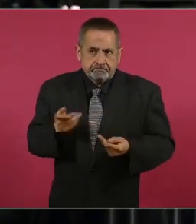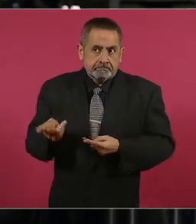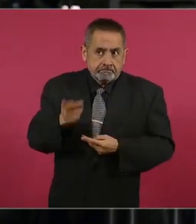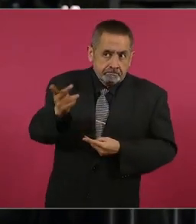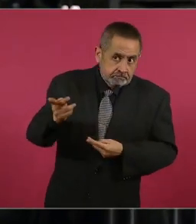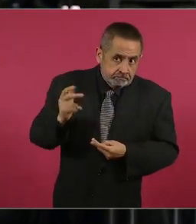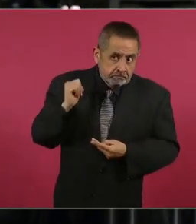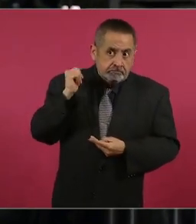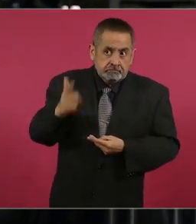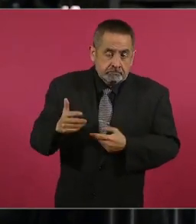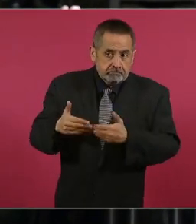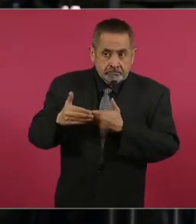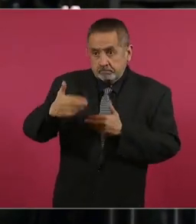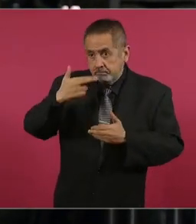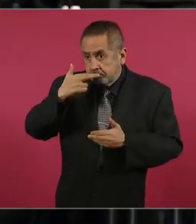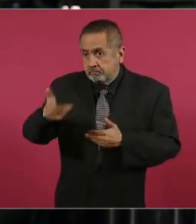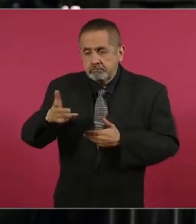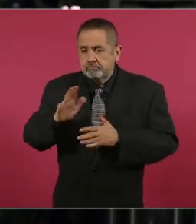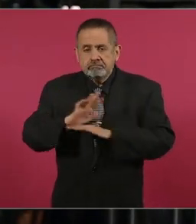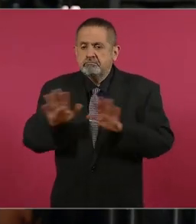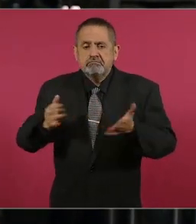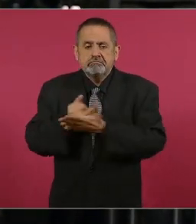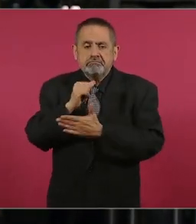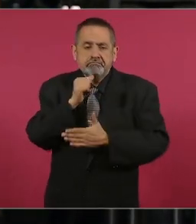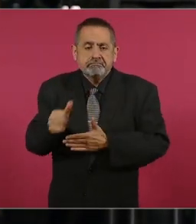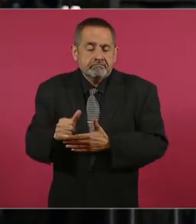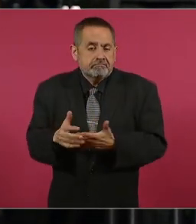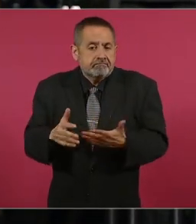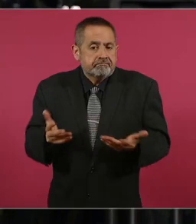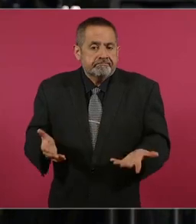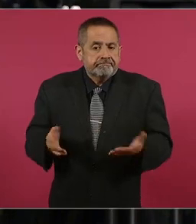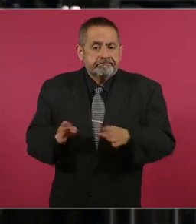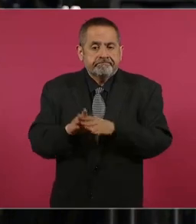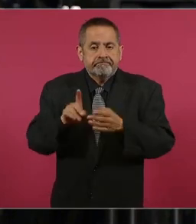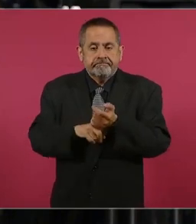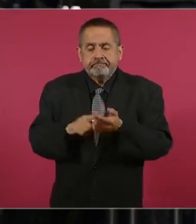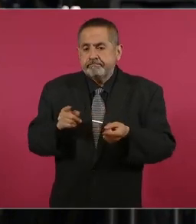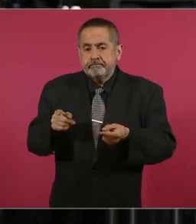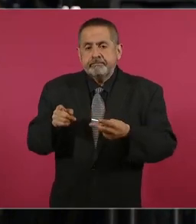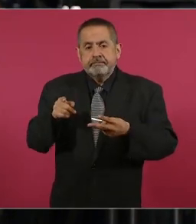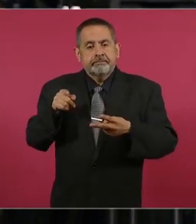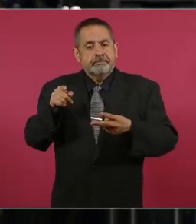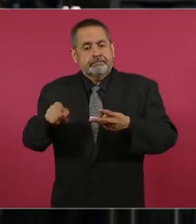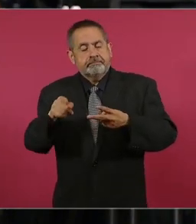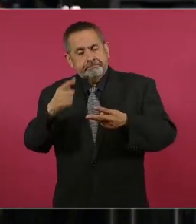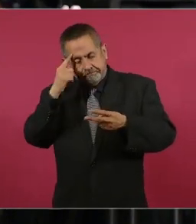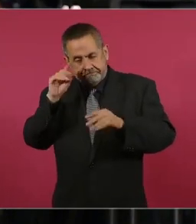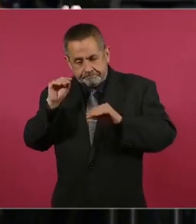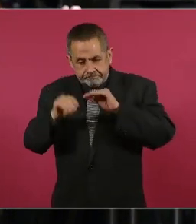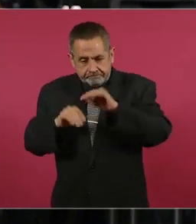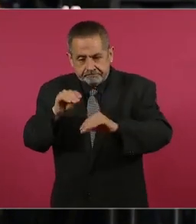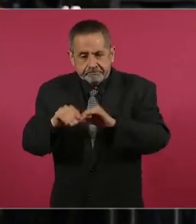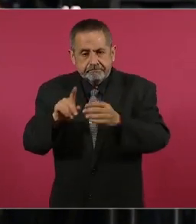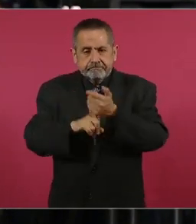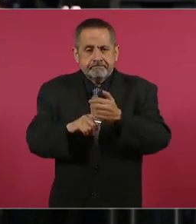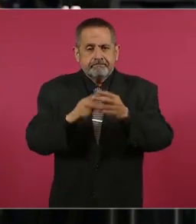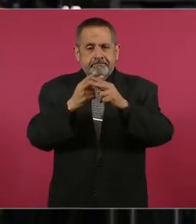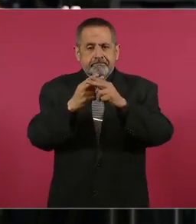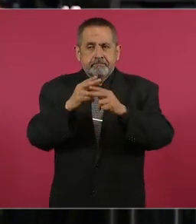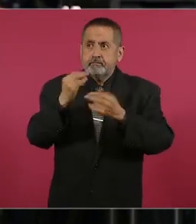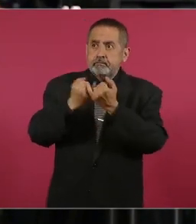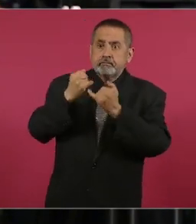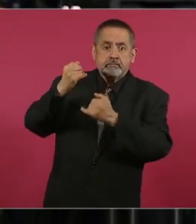está avanzando, si se ha descartado esto, porque sería una introducción de este tipo de tratamiento que se aplica en